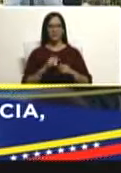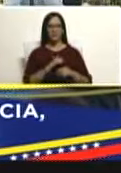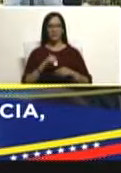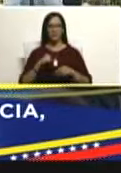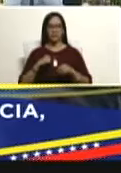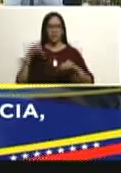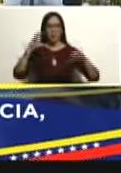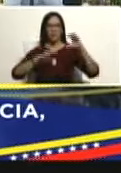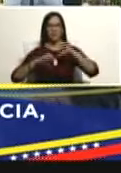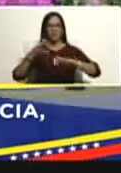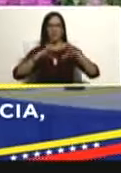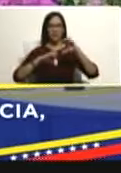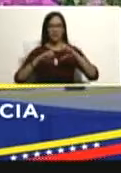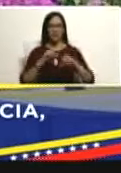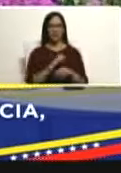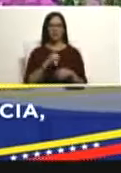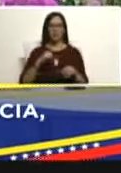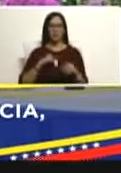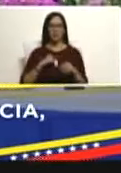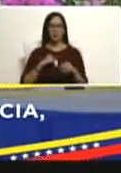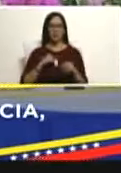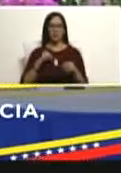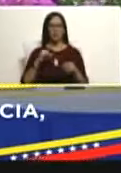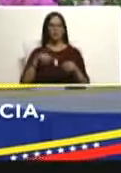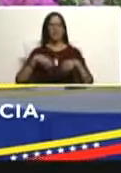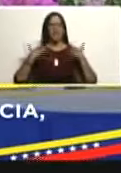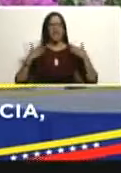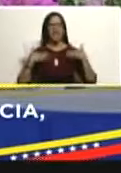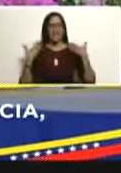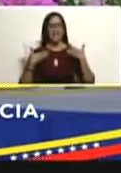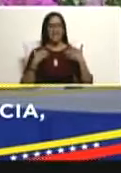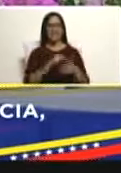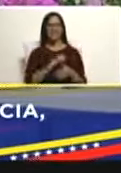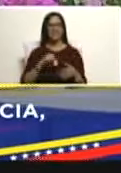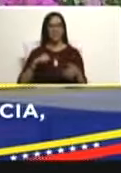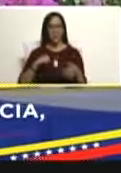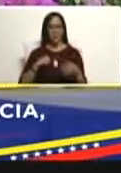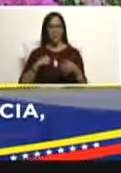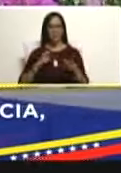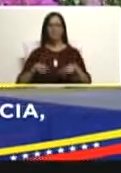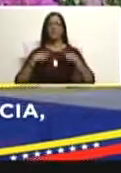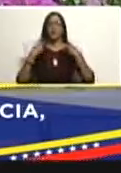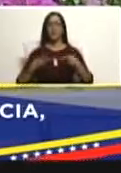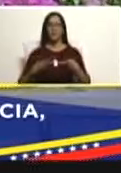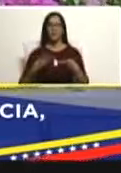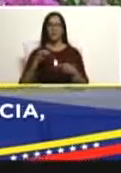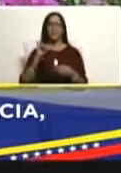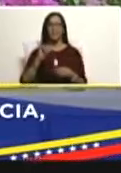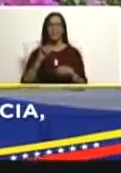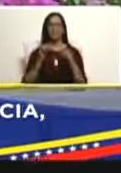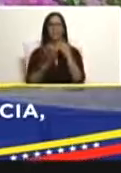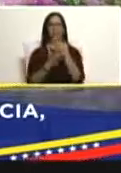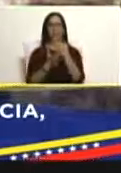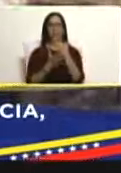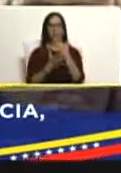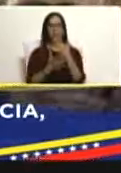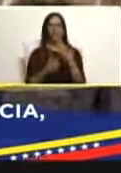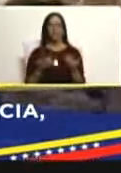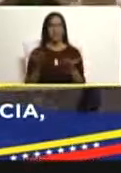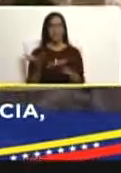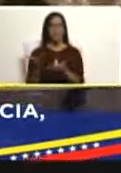Somos ciencia, somos alegría, somos innovación y tecnología. Eso es lo que somos,